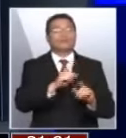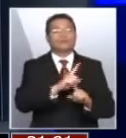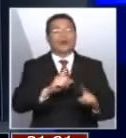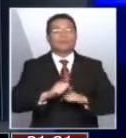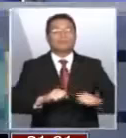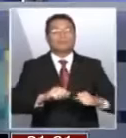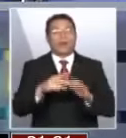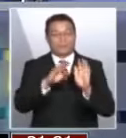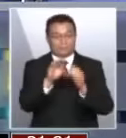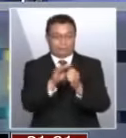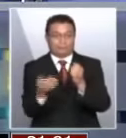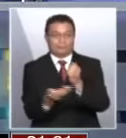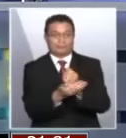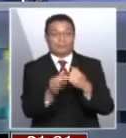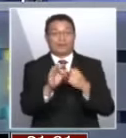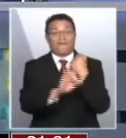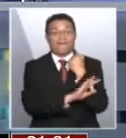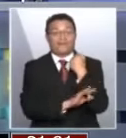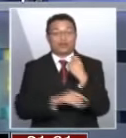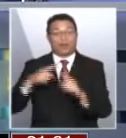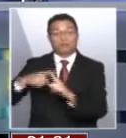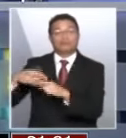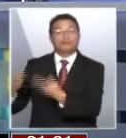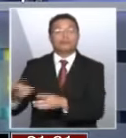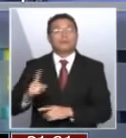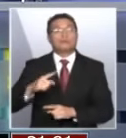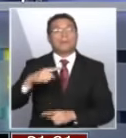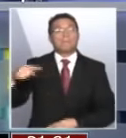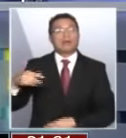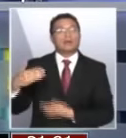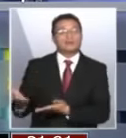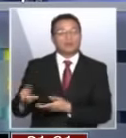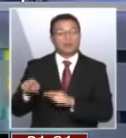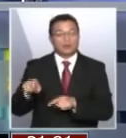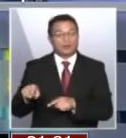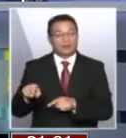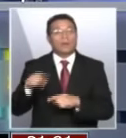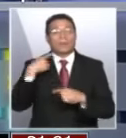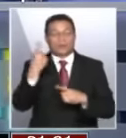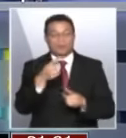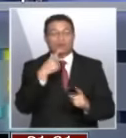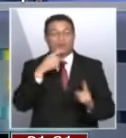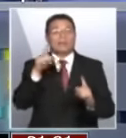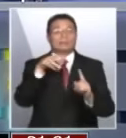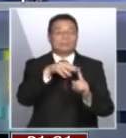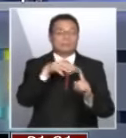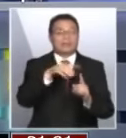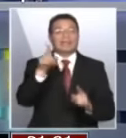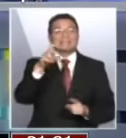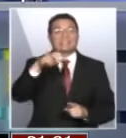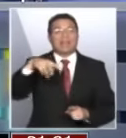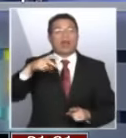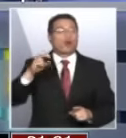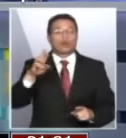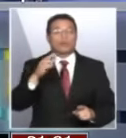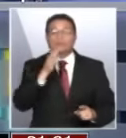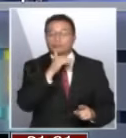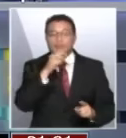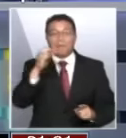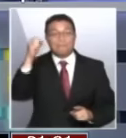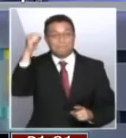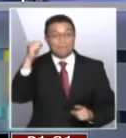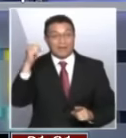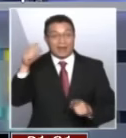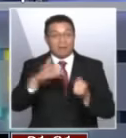en beneficio del fisco. Y respecto de Pablo Longueira, no hubo ningún cuestionamiento para un senador y luego ministro del presidente Piñera